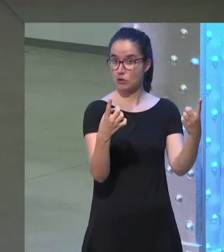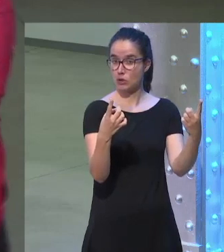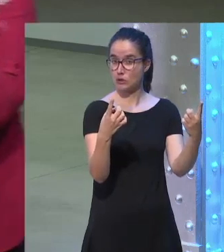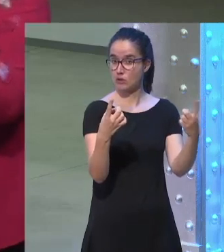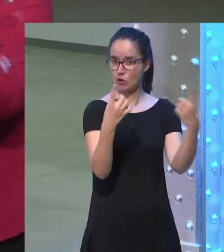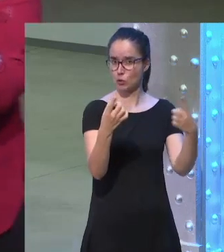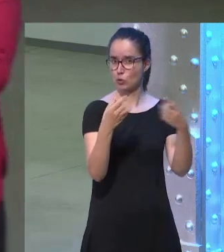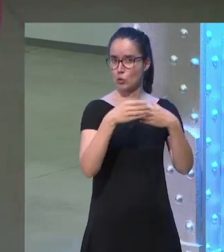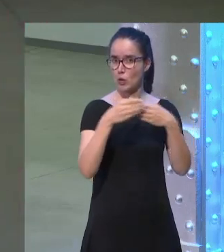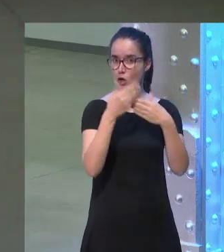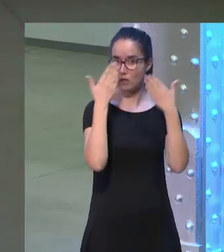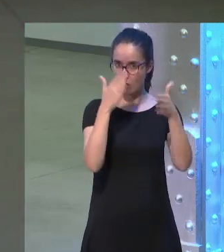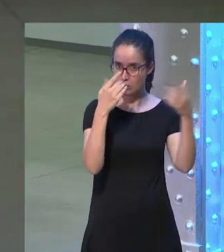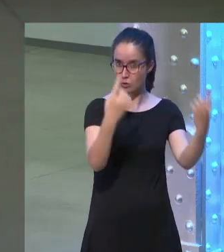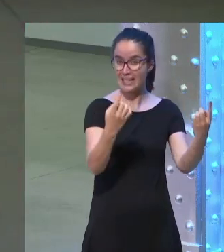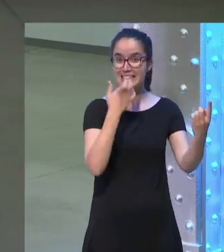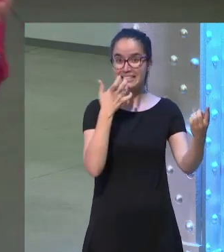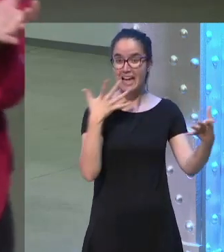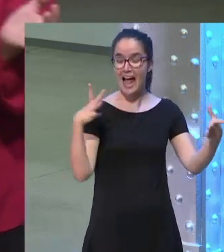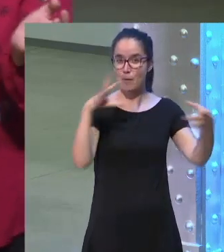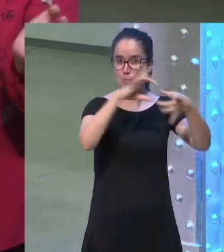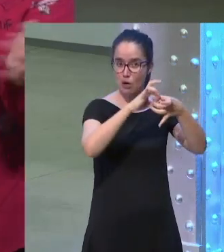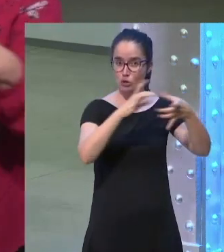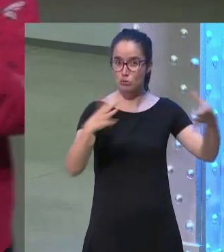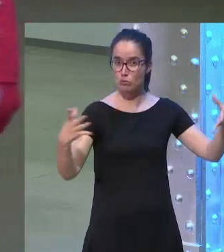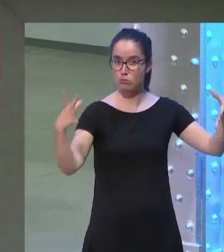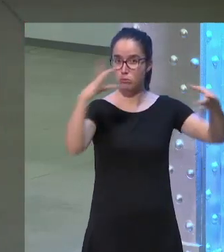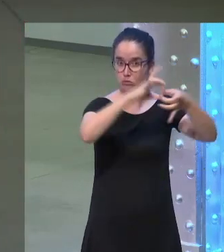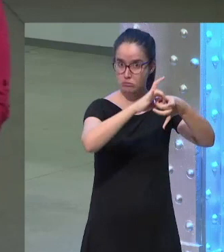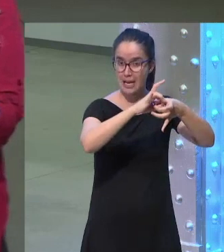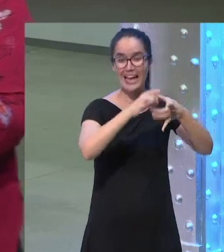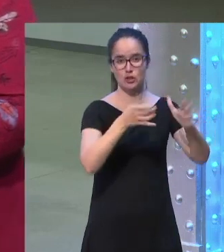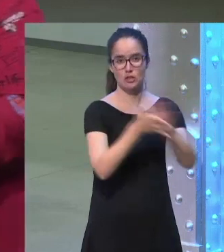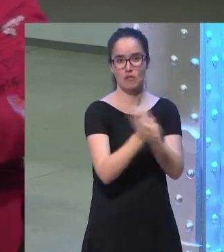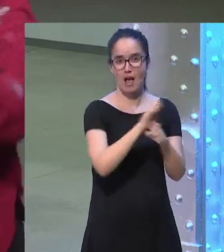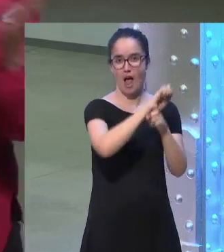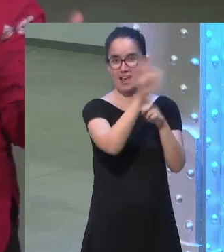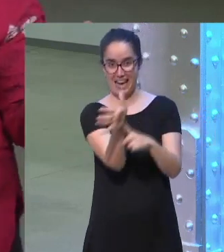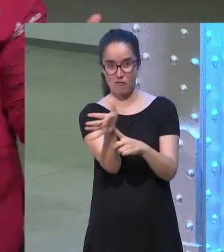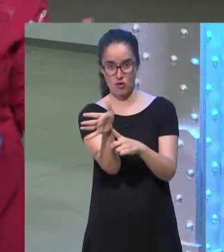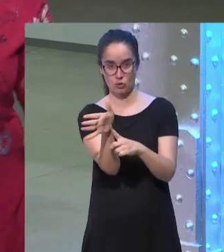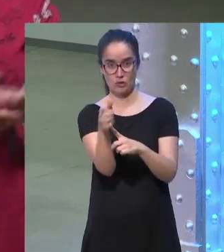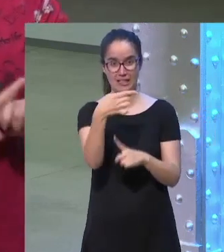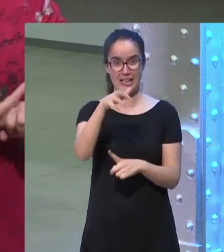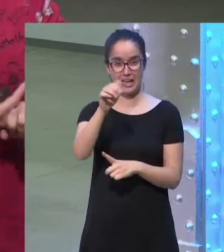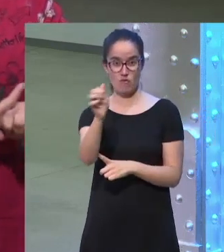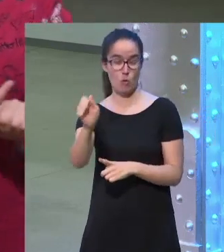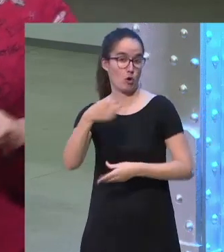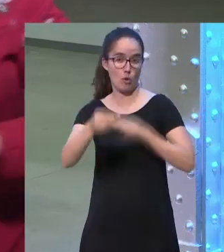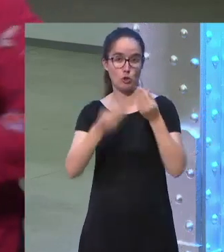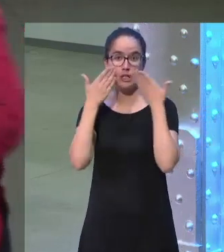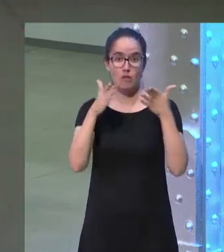dos usuarios de Facebook son dos puntitos, y si son amigos en Facebook los unimos con rayitas. Eso es un grafo, ¿de acuerdo? Lo que pasa es que no vamos a pintar el grafo de Facebook